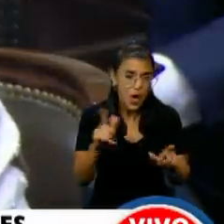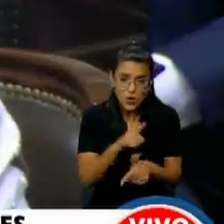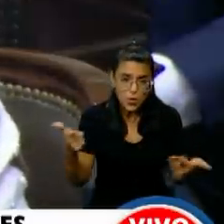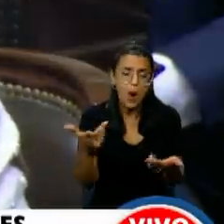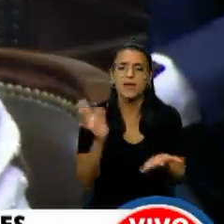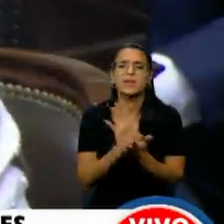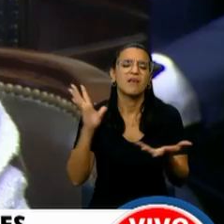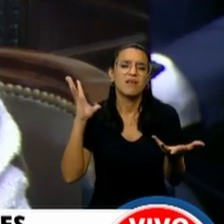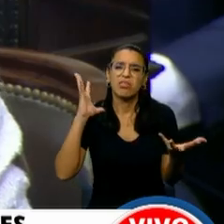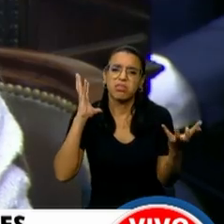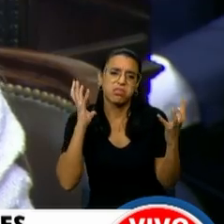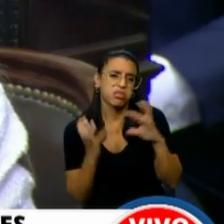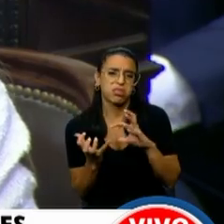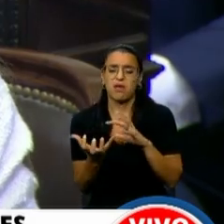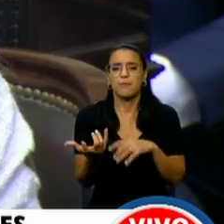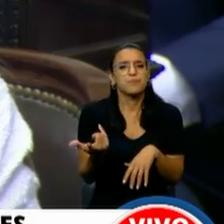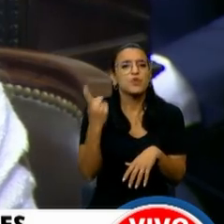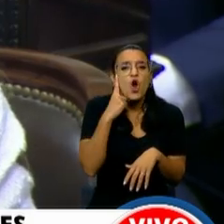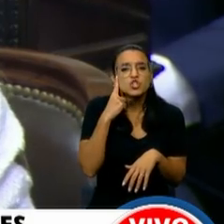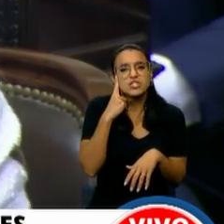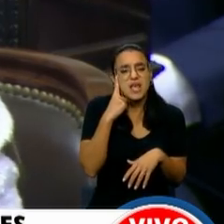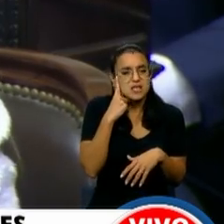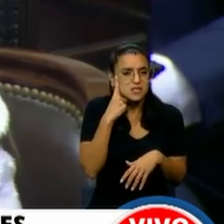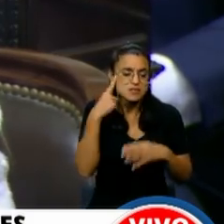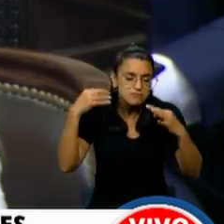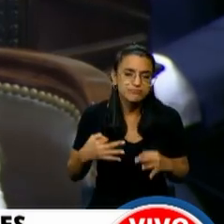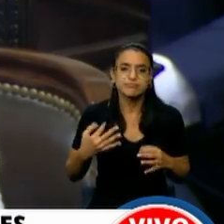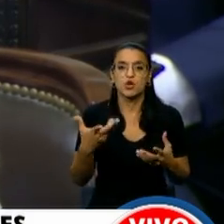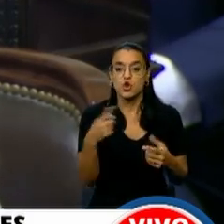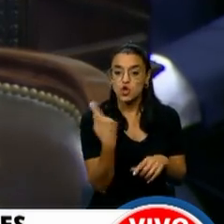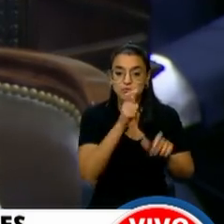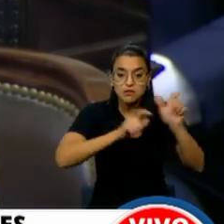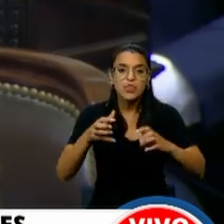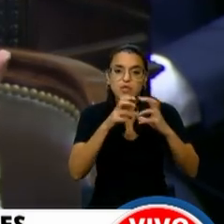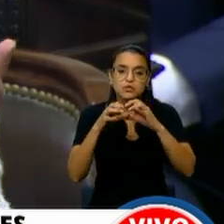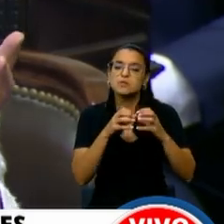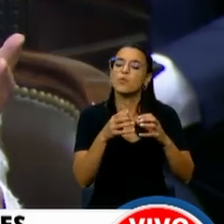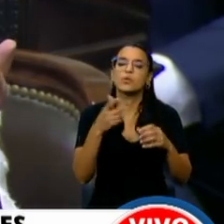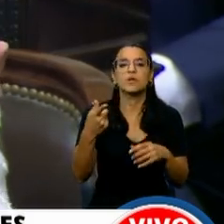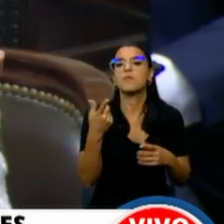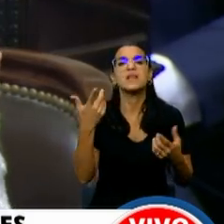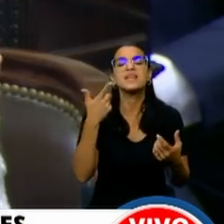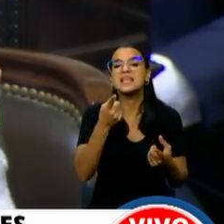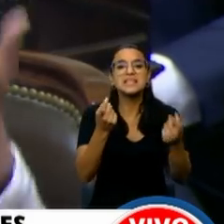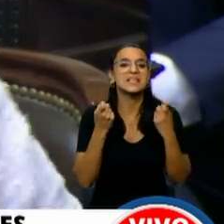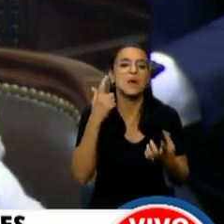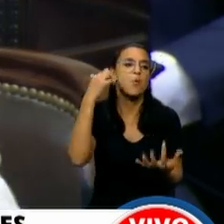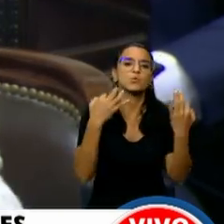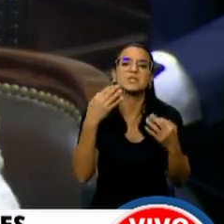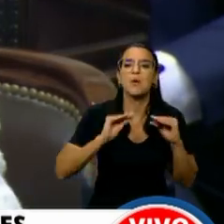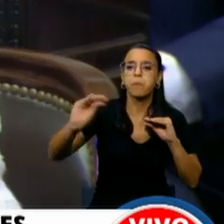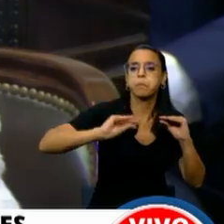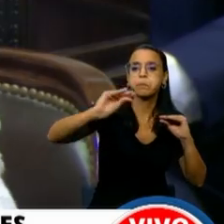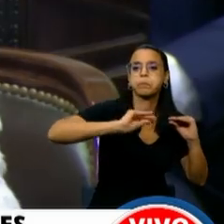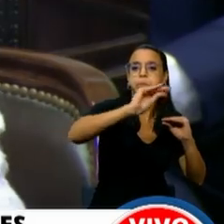lesiona cualquier conciencia moral de quienes discutimos la necesidad de una justicia distributiva pero que no